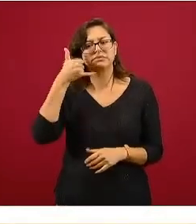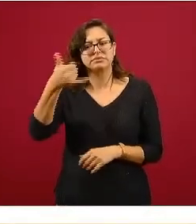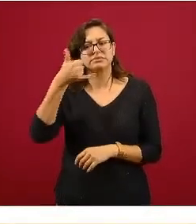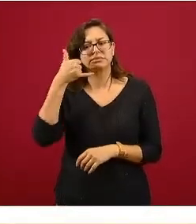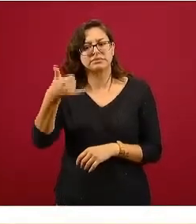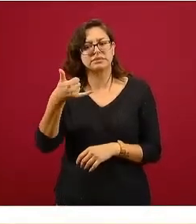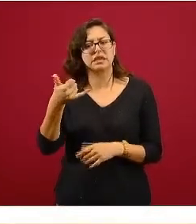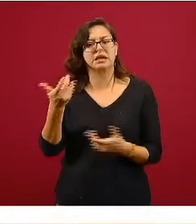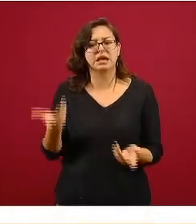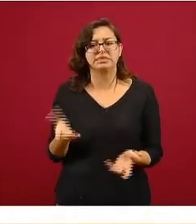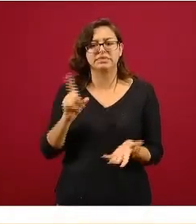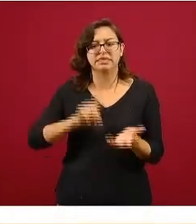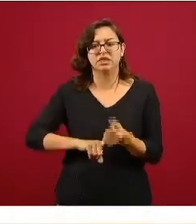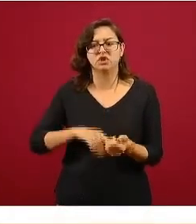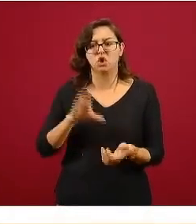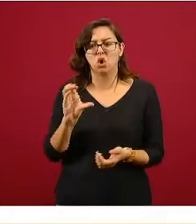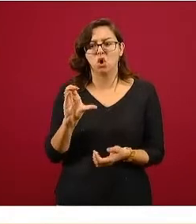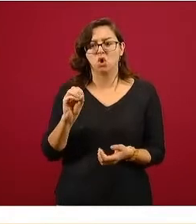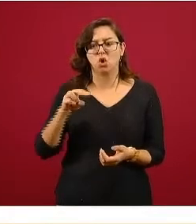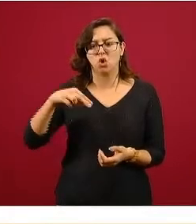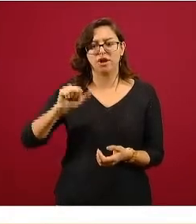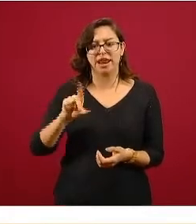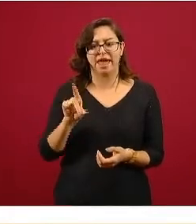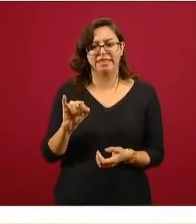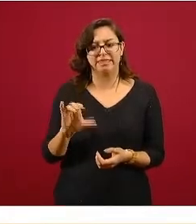vida que tenemos en la CONADIC. El